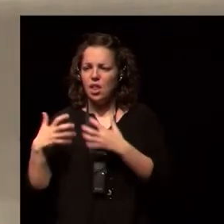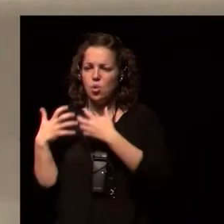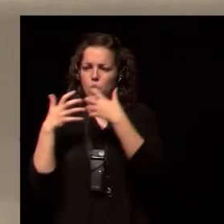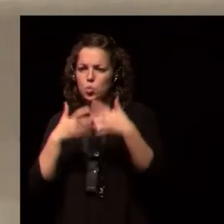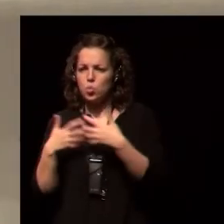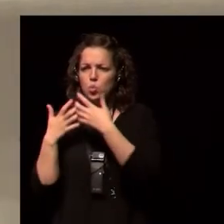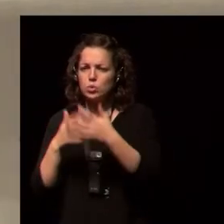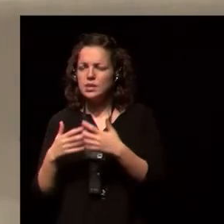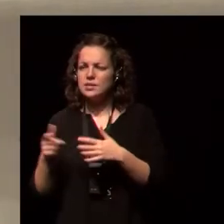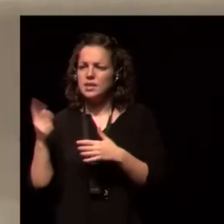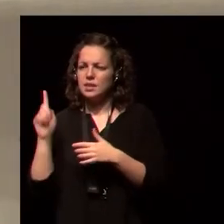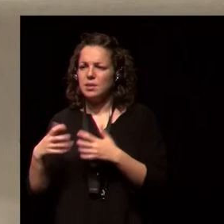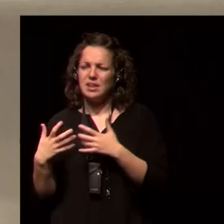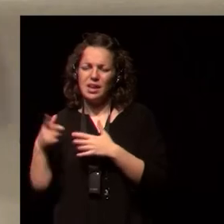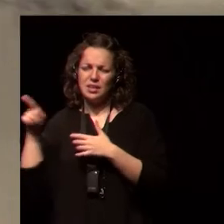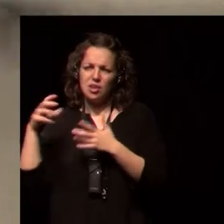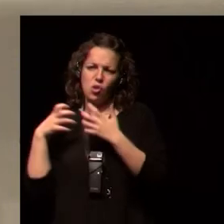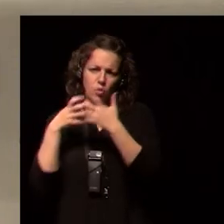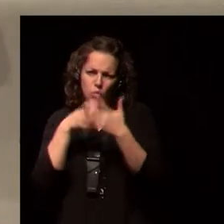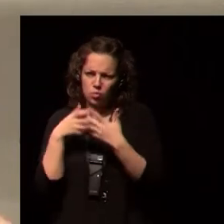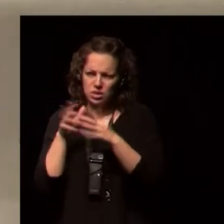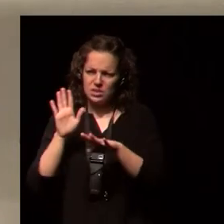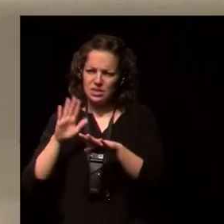luchas, batallas a ganar allí.